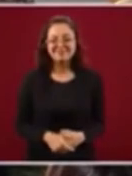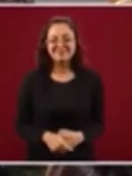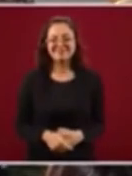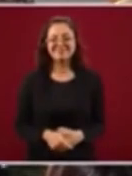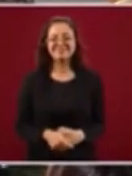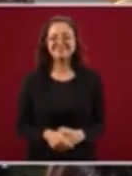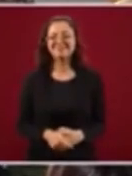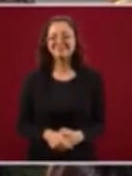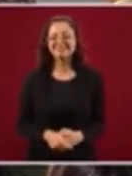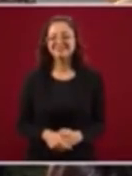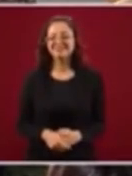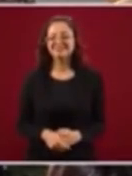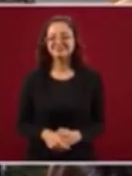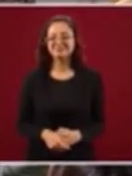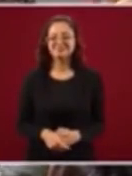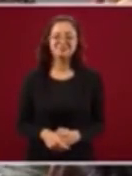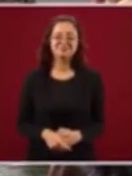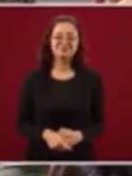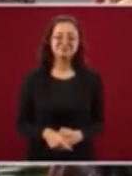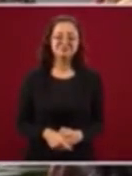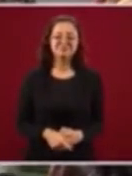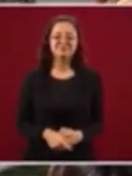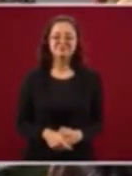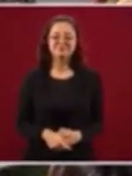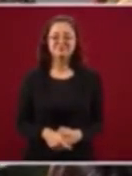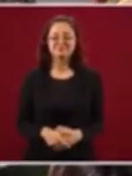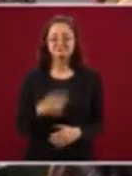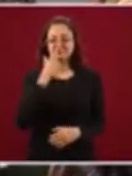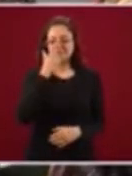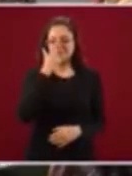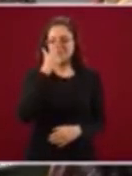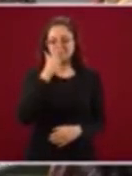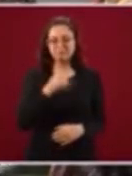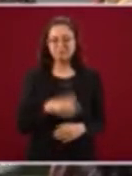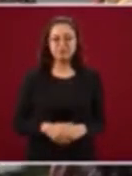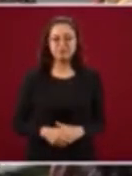Presidente, ayer se reunió con Carlos Slim y vio este tema. Sí.